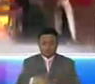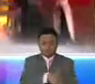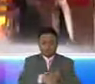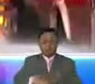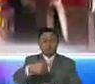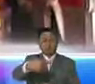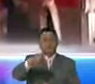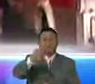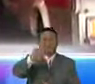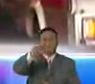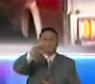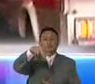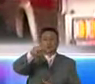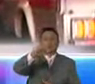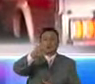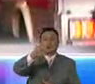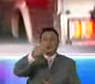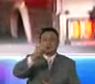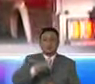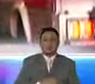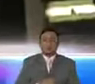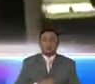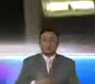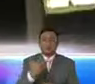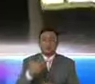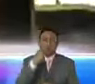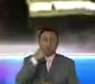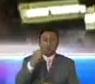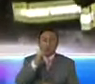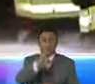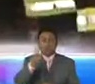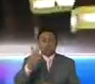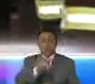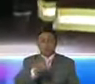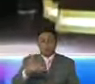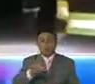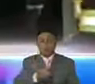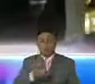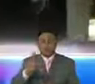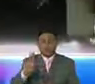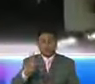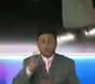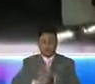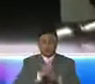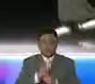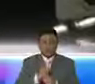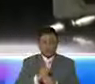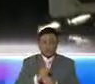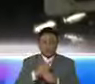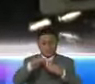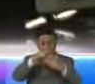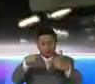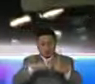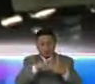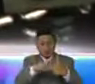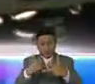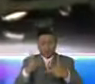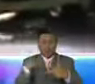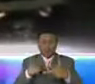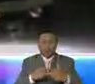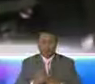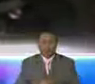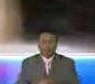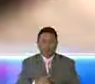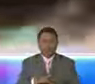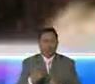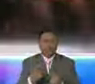Shuara. Producto del accidente, tres hombres de 22, 25 y 27 años resultaron heridos, mismos